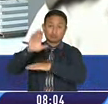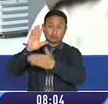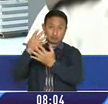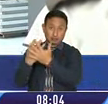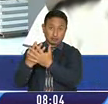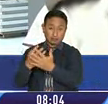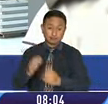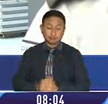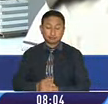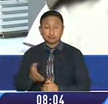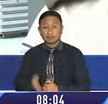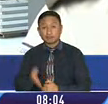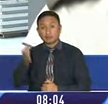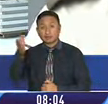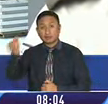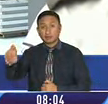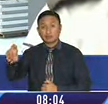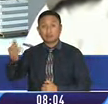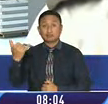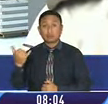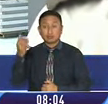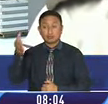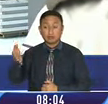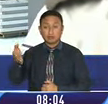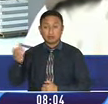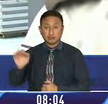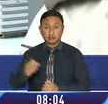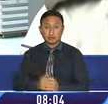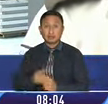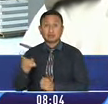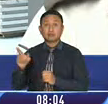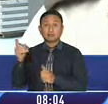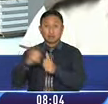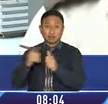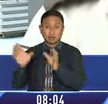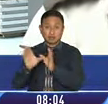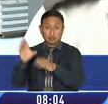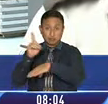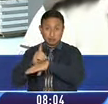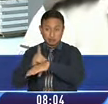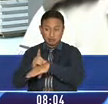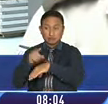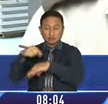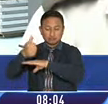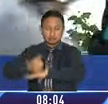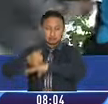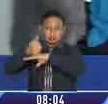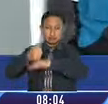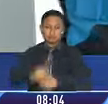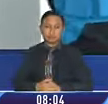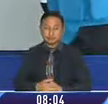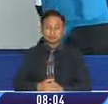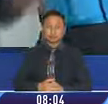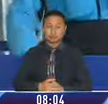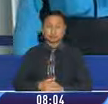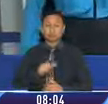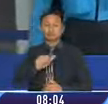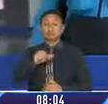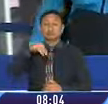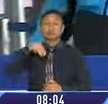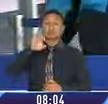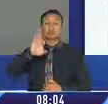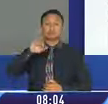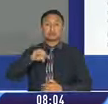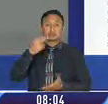se les trasladó, en este caso, a sacarles los certificados médicos y a ponerles a órdenes de la autoridad competente. Desde la Agencia Metropolitana